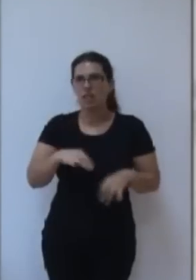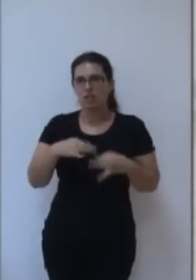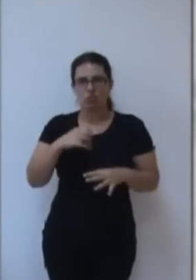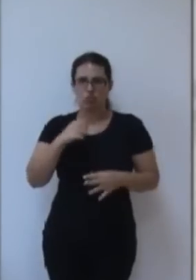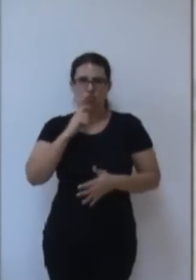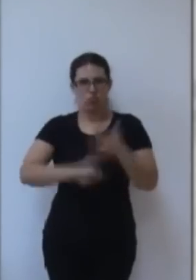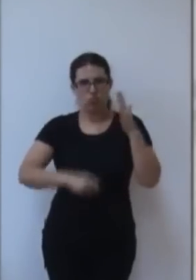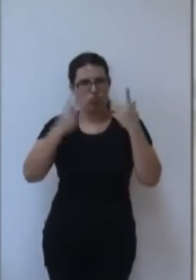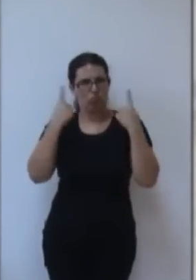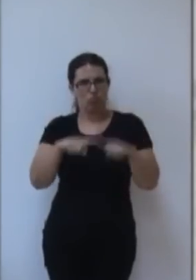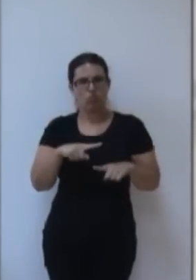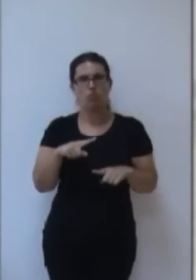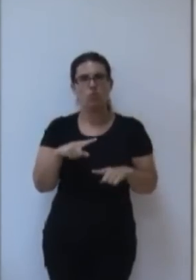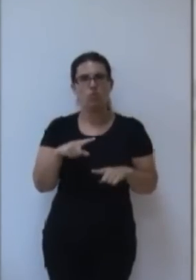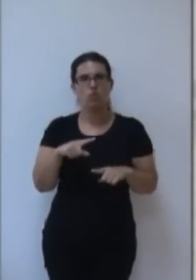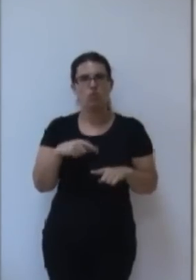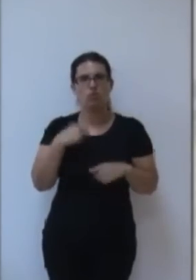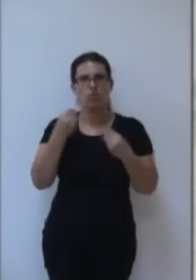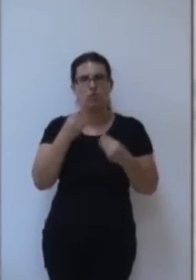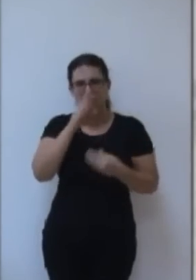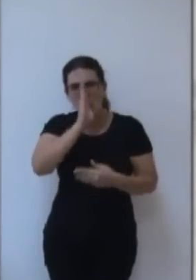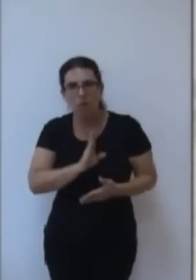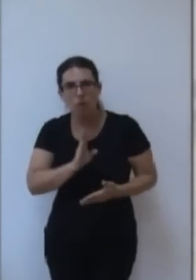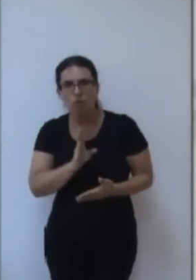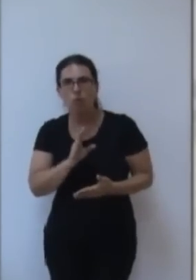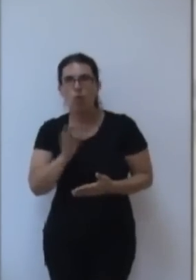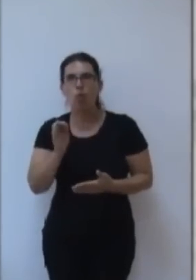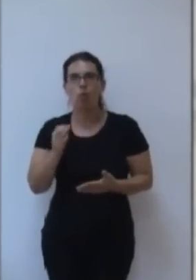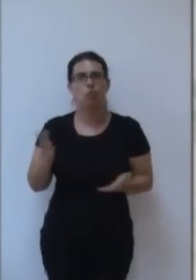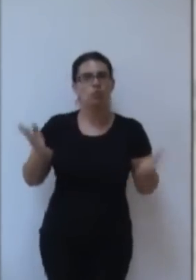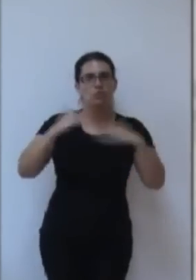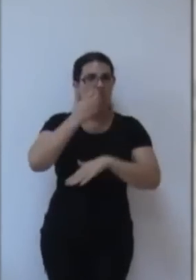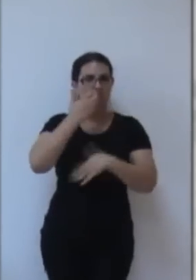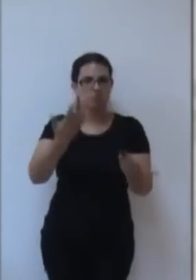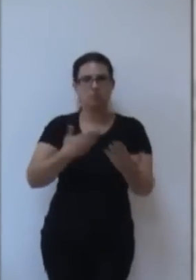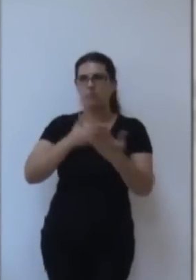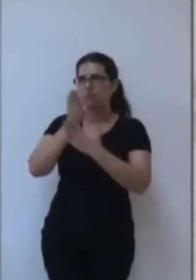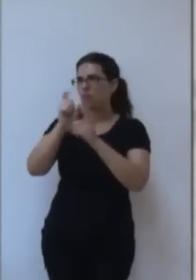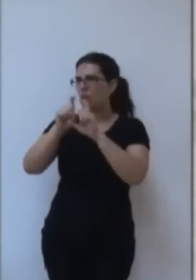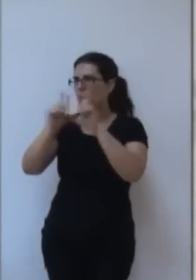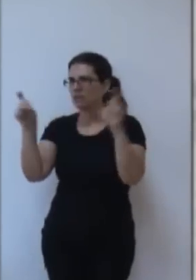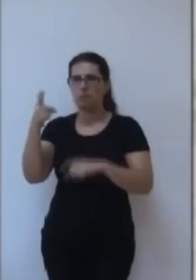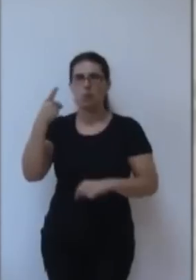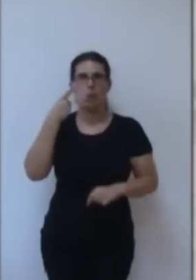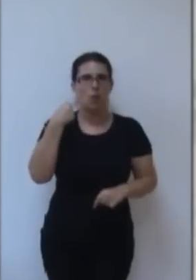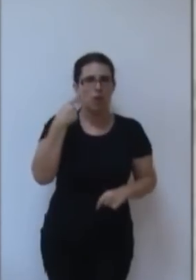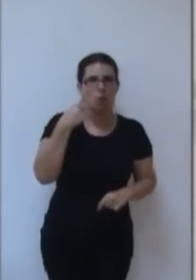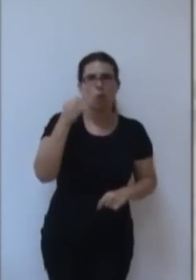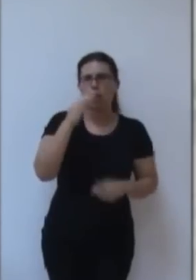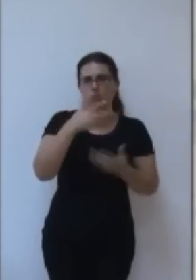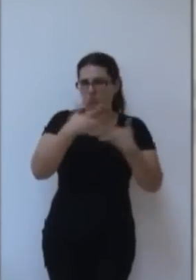¿no? Digo, resulta que estarán escondidos o no están, porque vas a una empresa, vas a un banco, vas a otros sitios, o sea, que cuesta